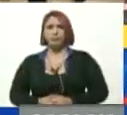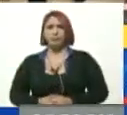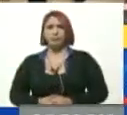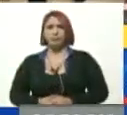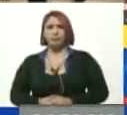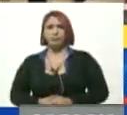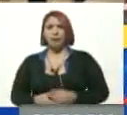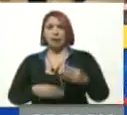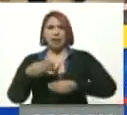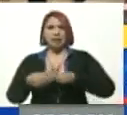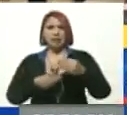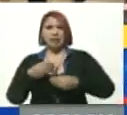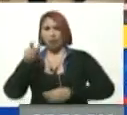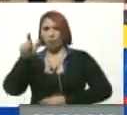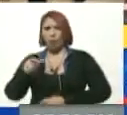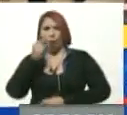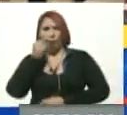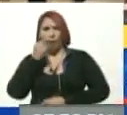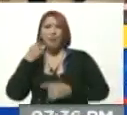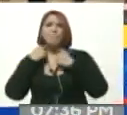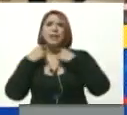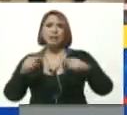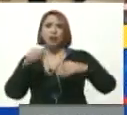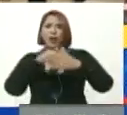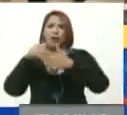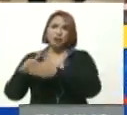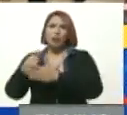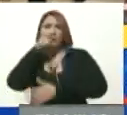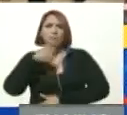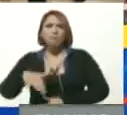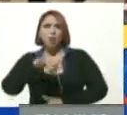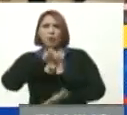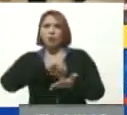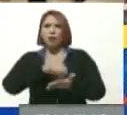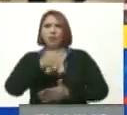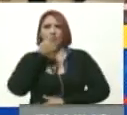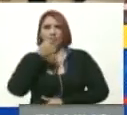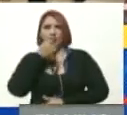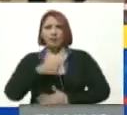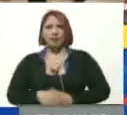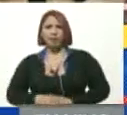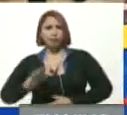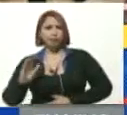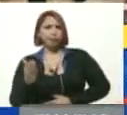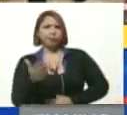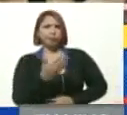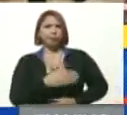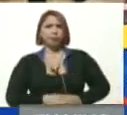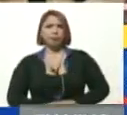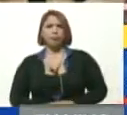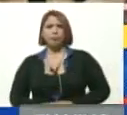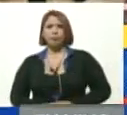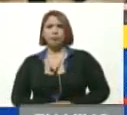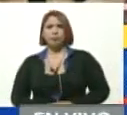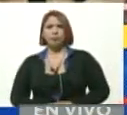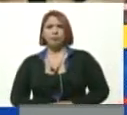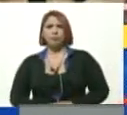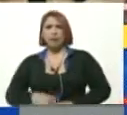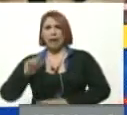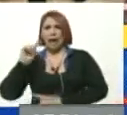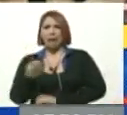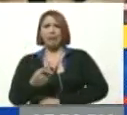que le hicieron a Alex Saab. Perdió las elecciones. El pueblo de Cabo Verde le pasó factura al gobierno y a